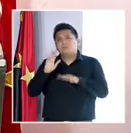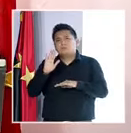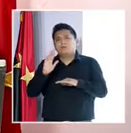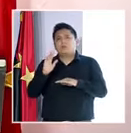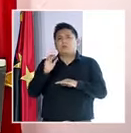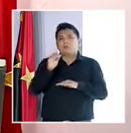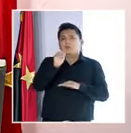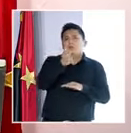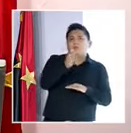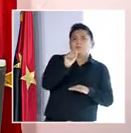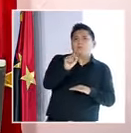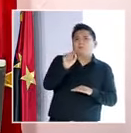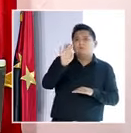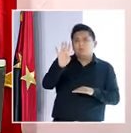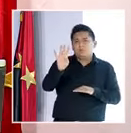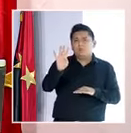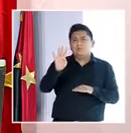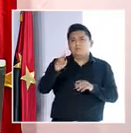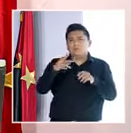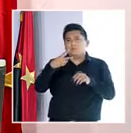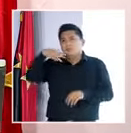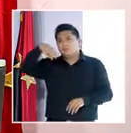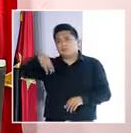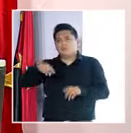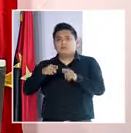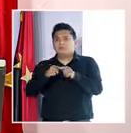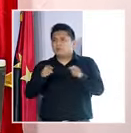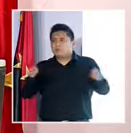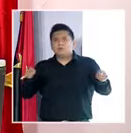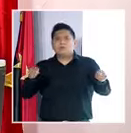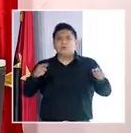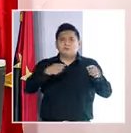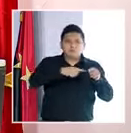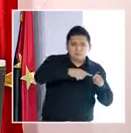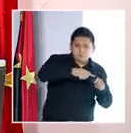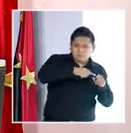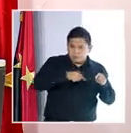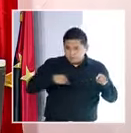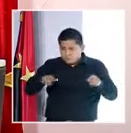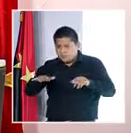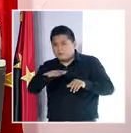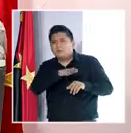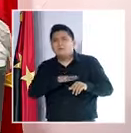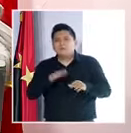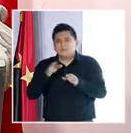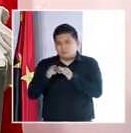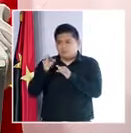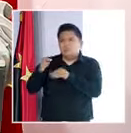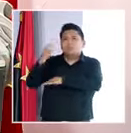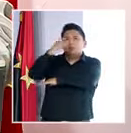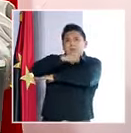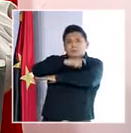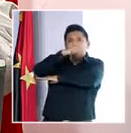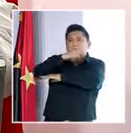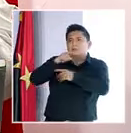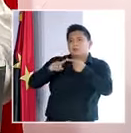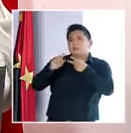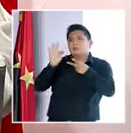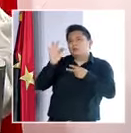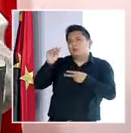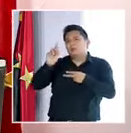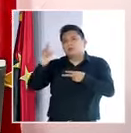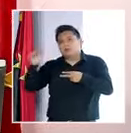10.4 kilómetros de los diferentes corredores estratégicos en los municipios de Tibú, El Tarra,